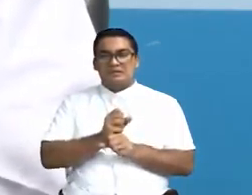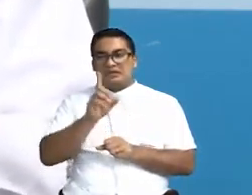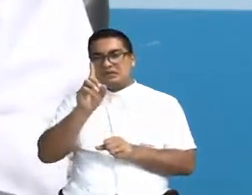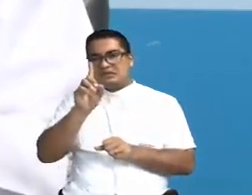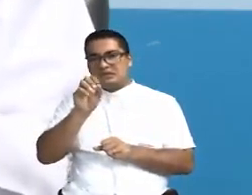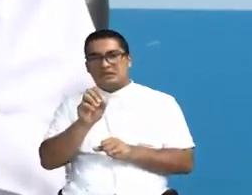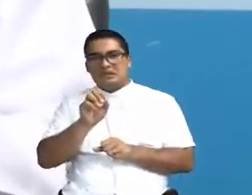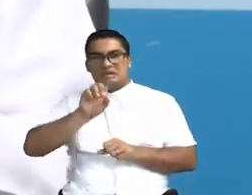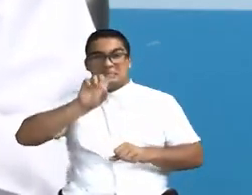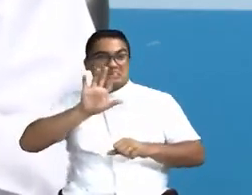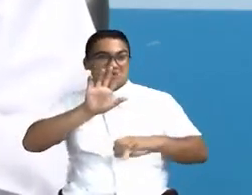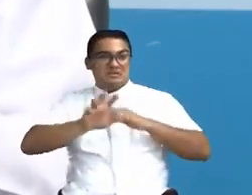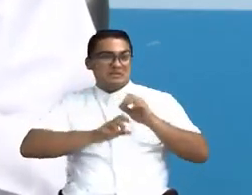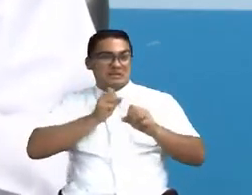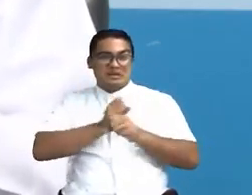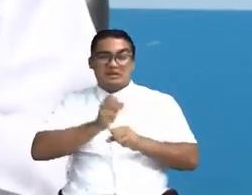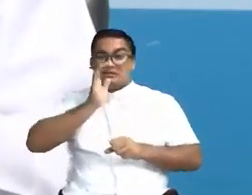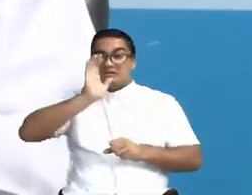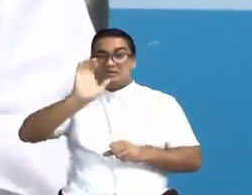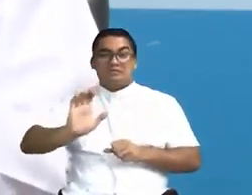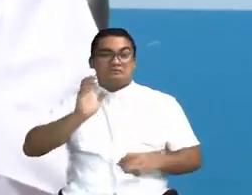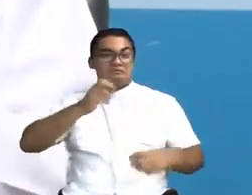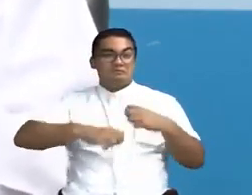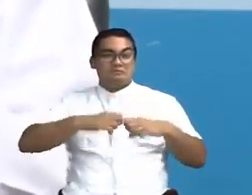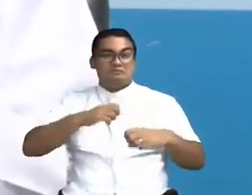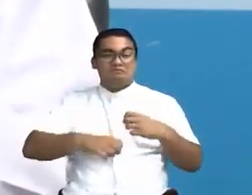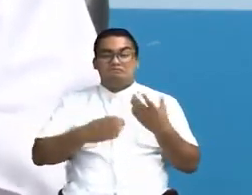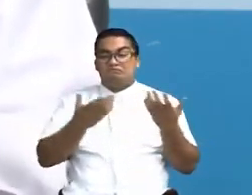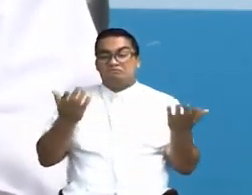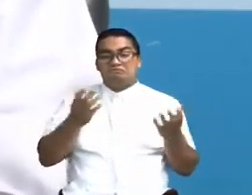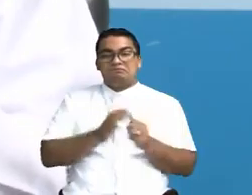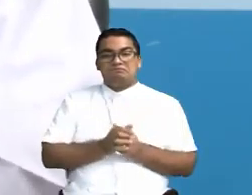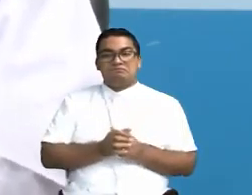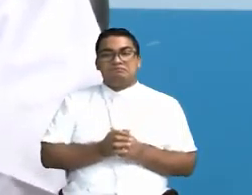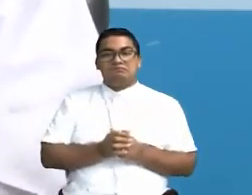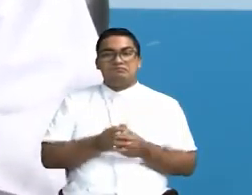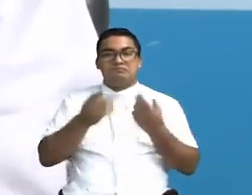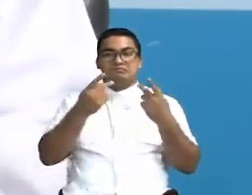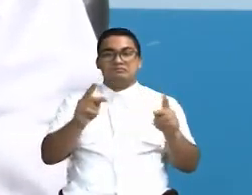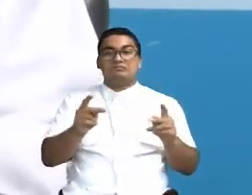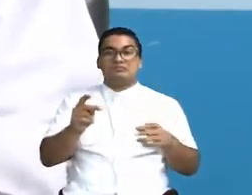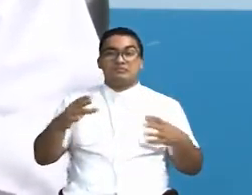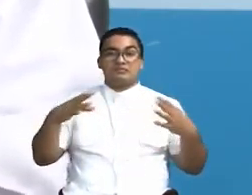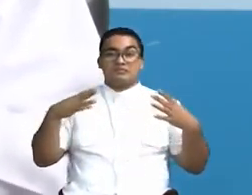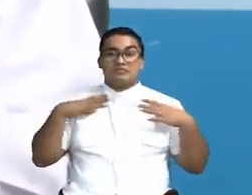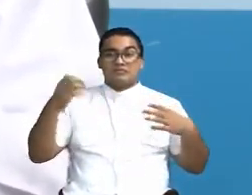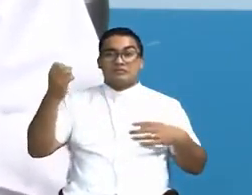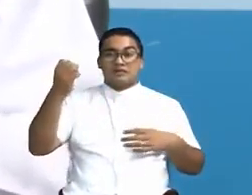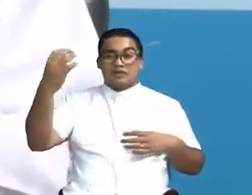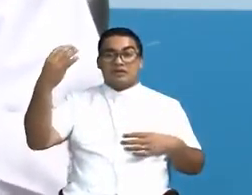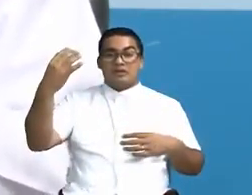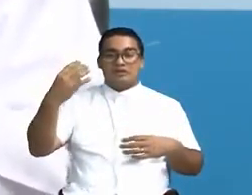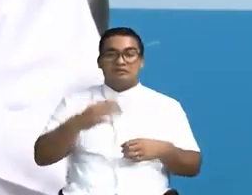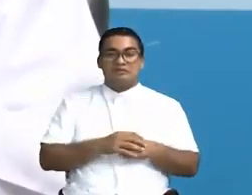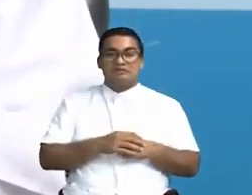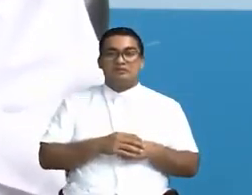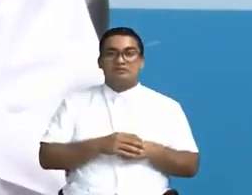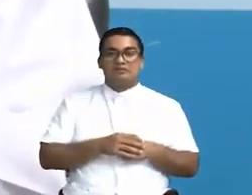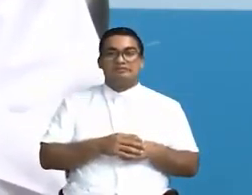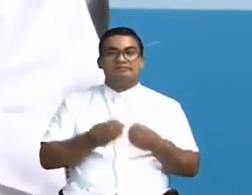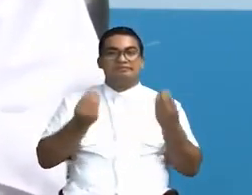15 años, ¿verdad? Con estos procesos infecciosos. Sin embargo, en verano hemos observado que la tendencia está